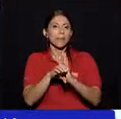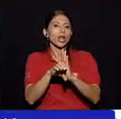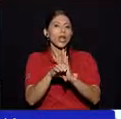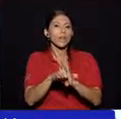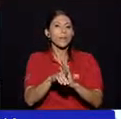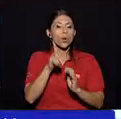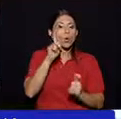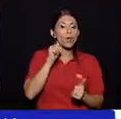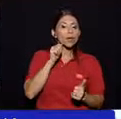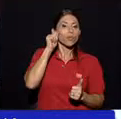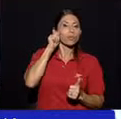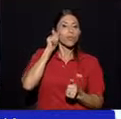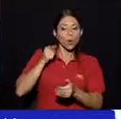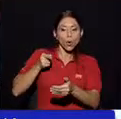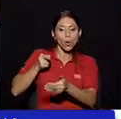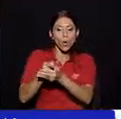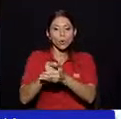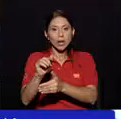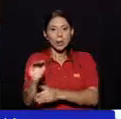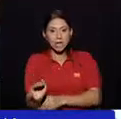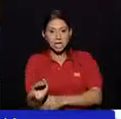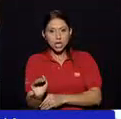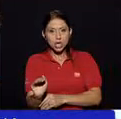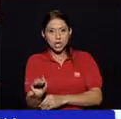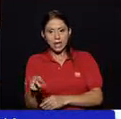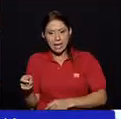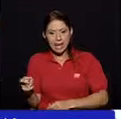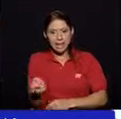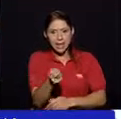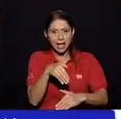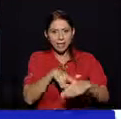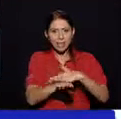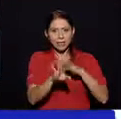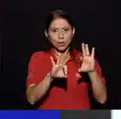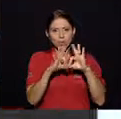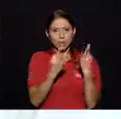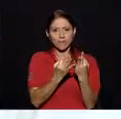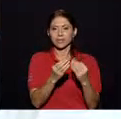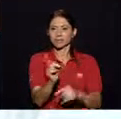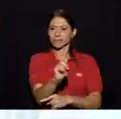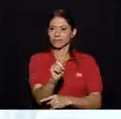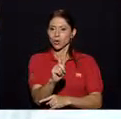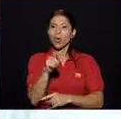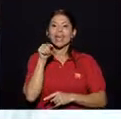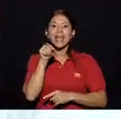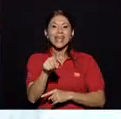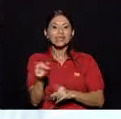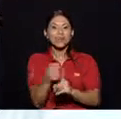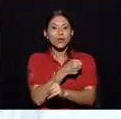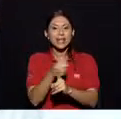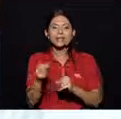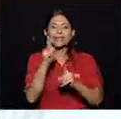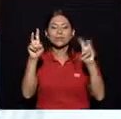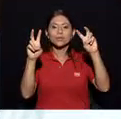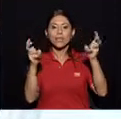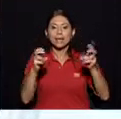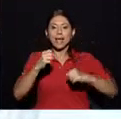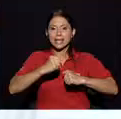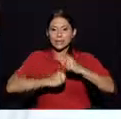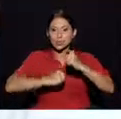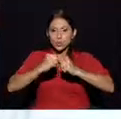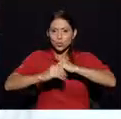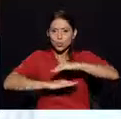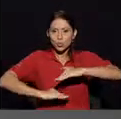integramos esfuerzos, pues entonces estamos básicamente dispersos frente a un problema que sí está muy integrado, que sí está muy estructurado y que está